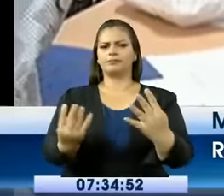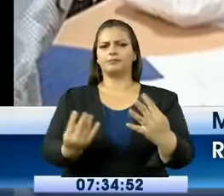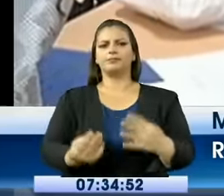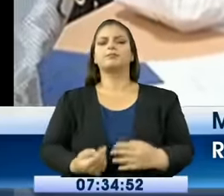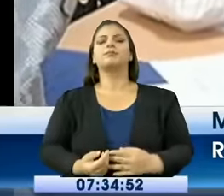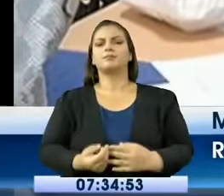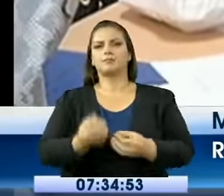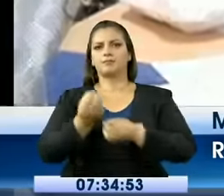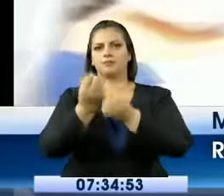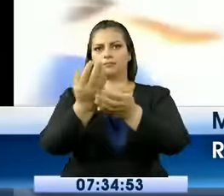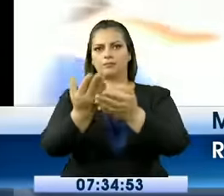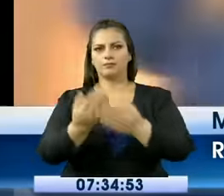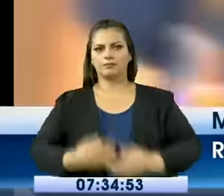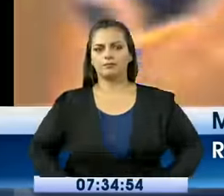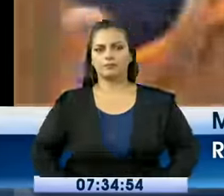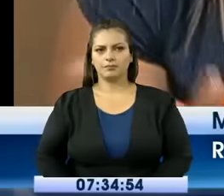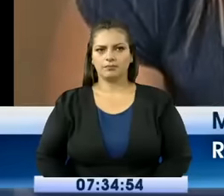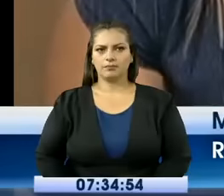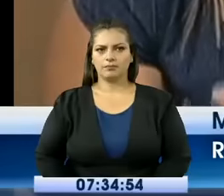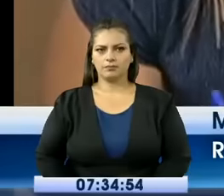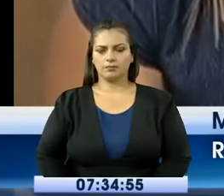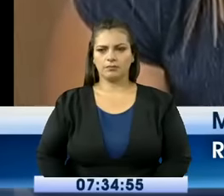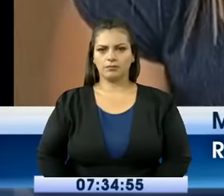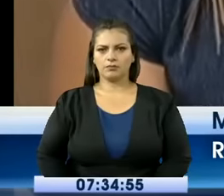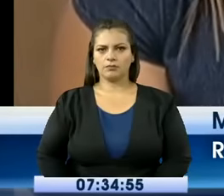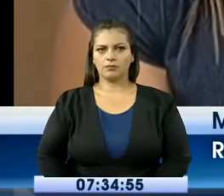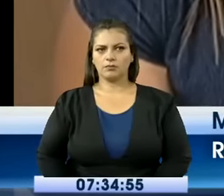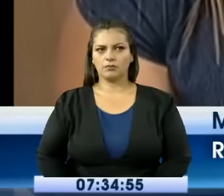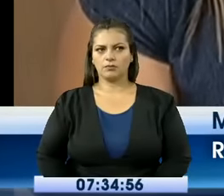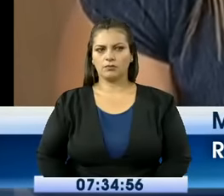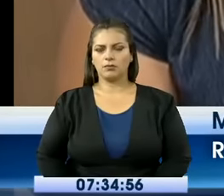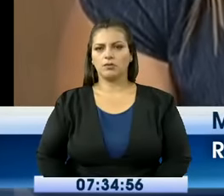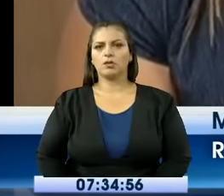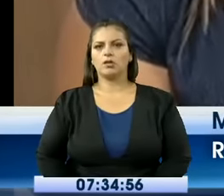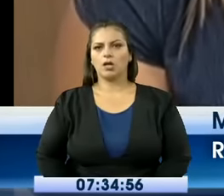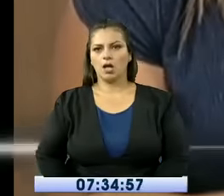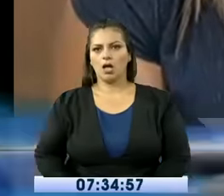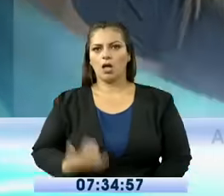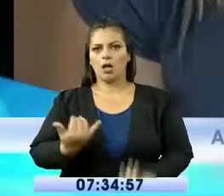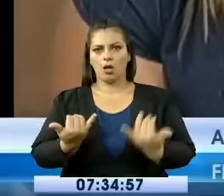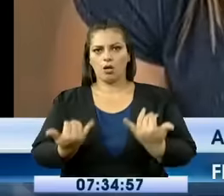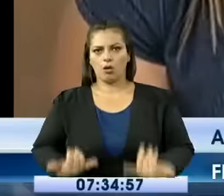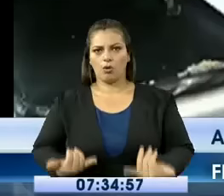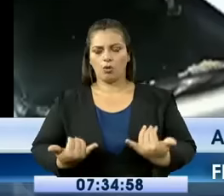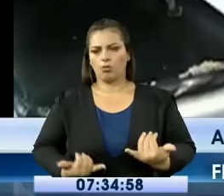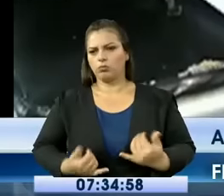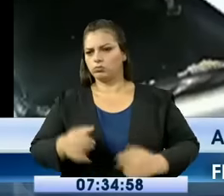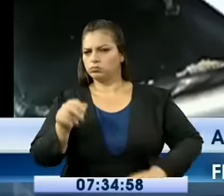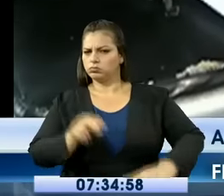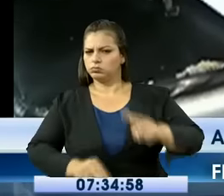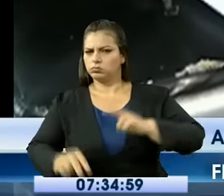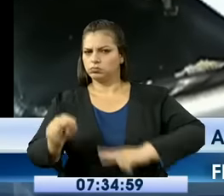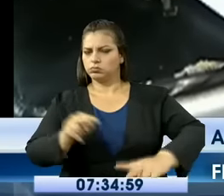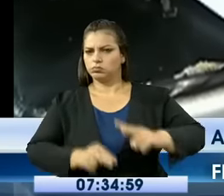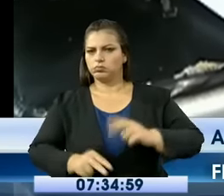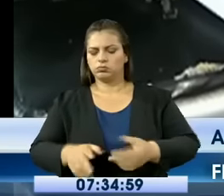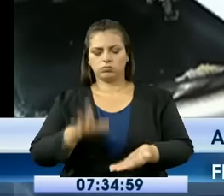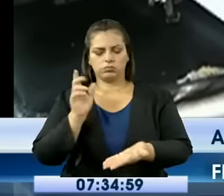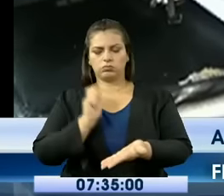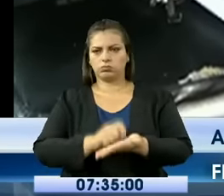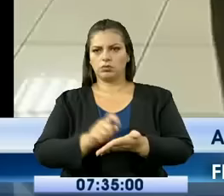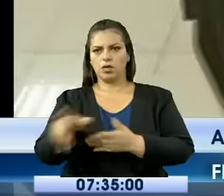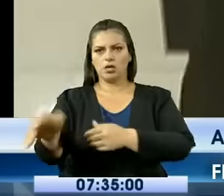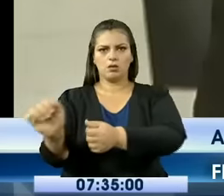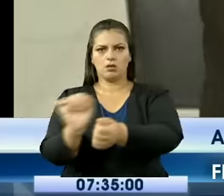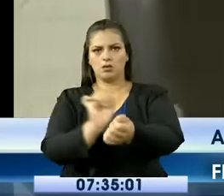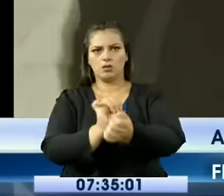que se llevará a cabo. En el momento en que se está resolviendo la situación jurídica, solo se va a calificar la legalidad de la detención y el señor